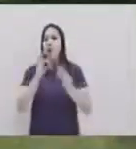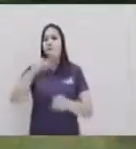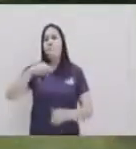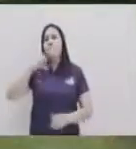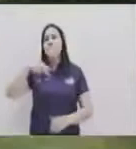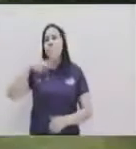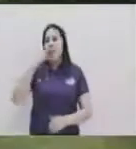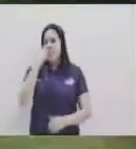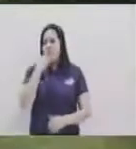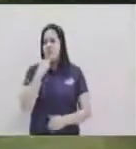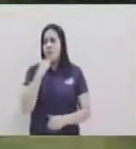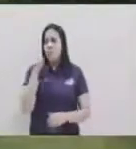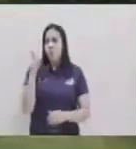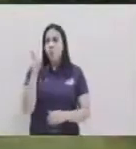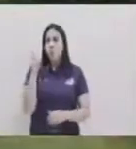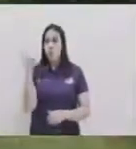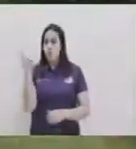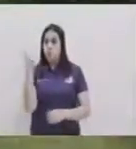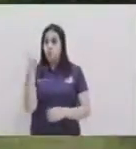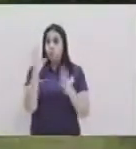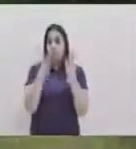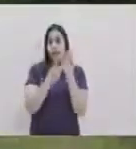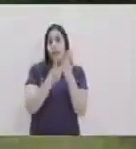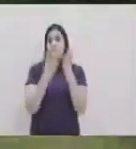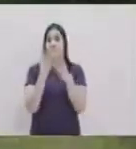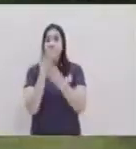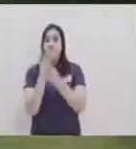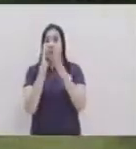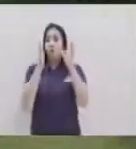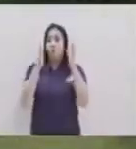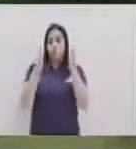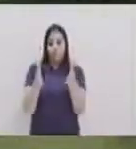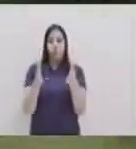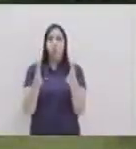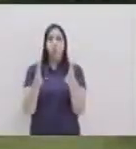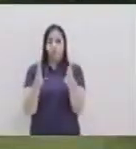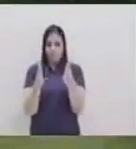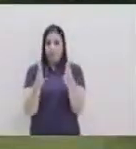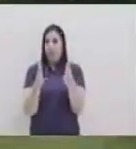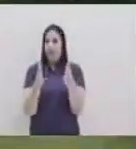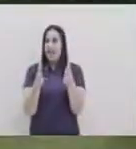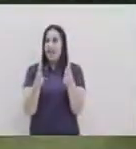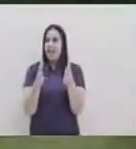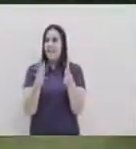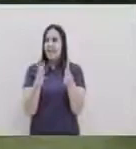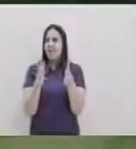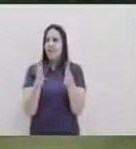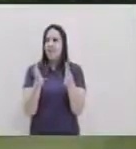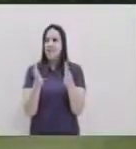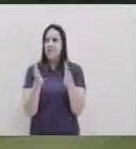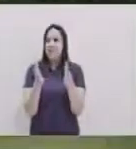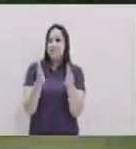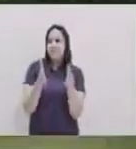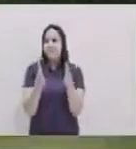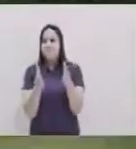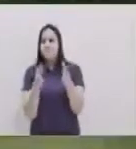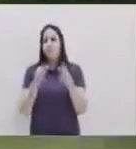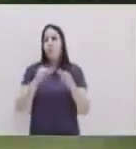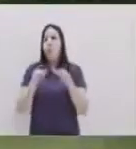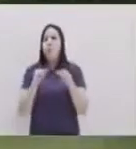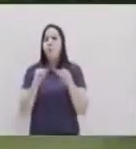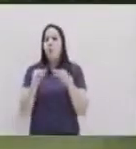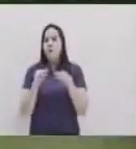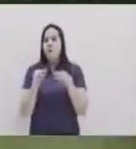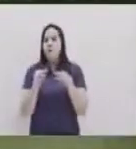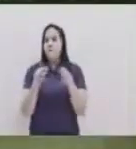nuestras dos manos en esta posición, las palmas viéndose una frente a la otra, y vamos a agitarlas levemente de